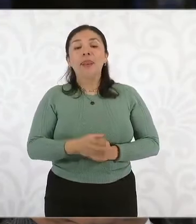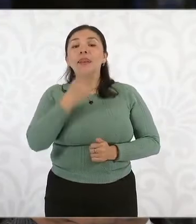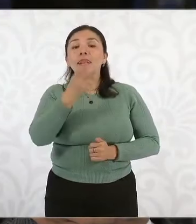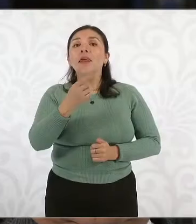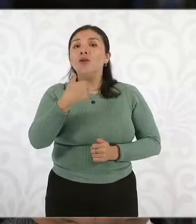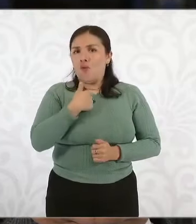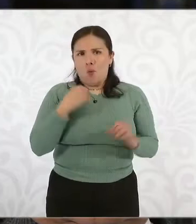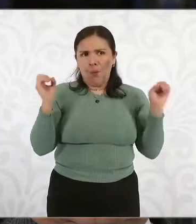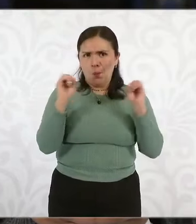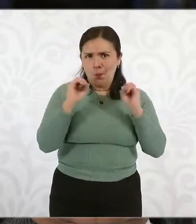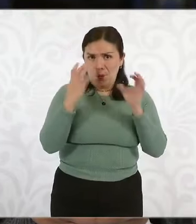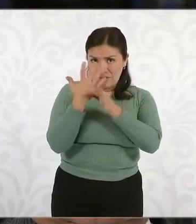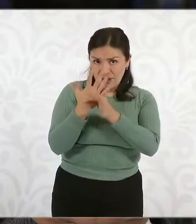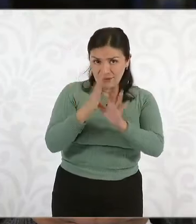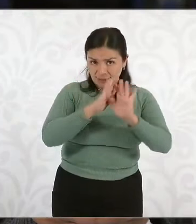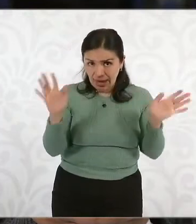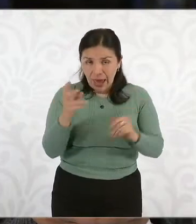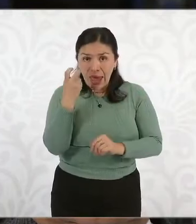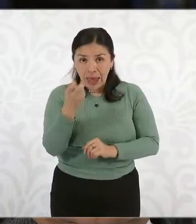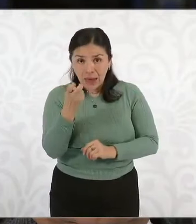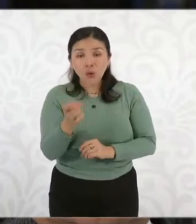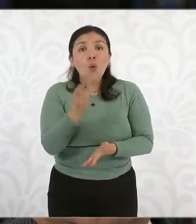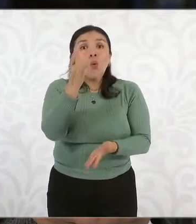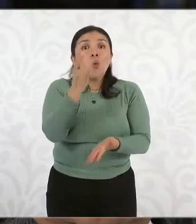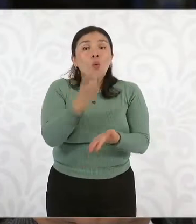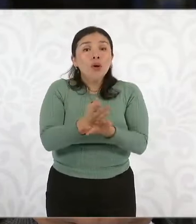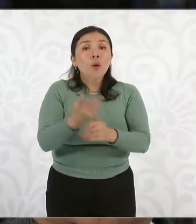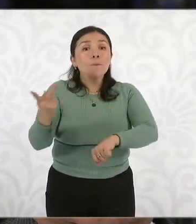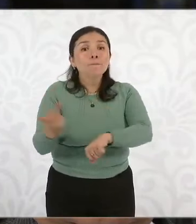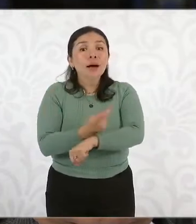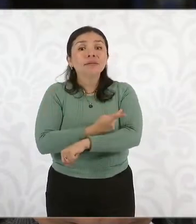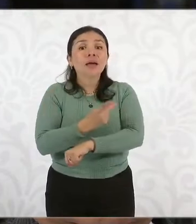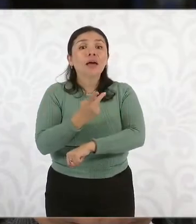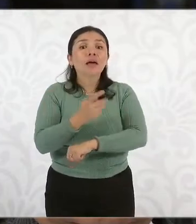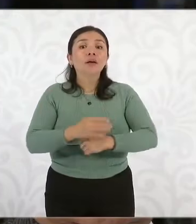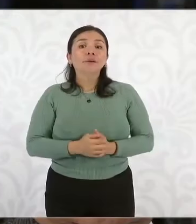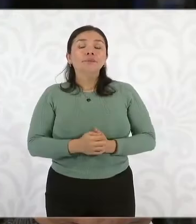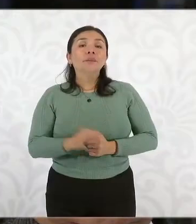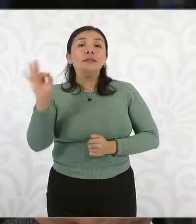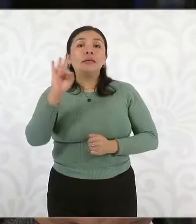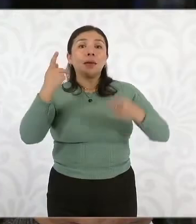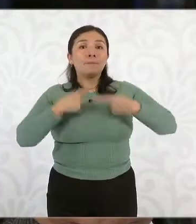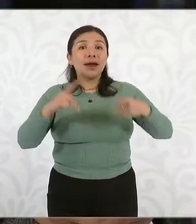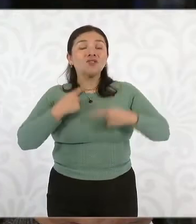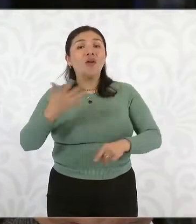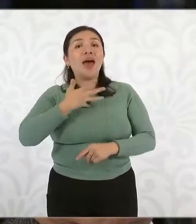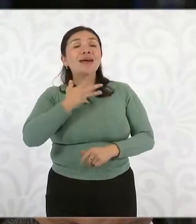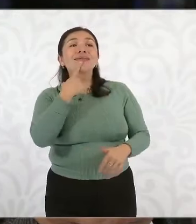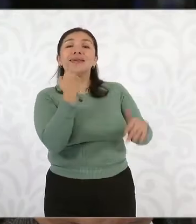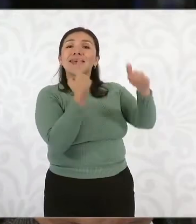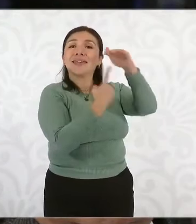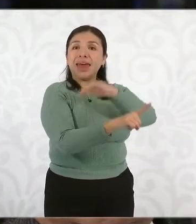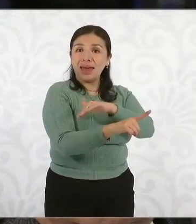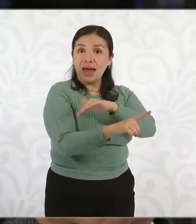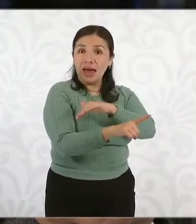ha informado que su intervención solo ocurrirá a solicitud de quien presente la queja ante el medio y en